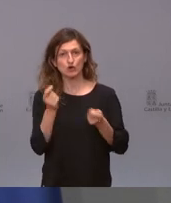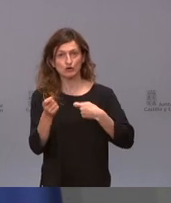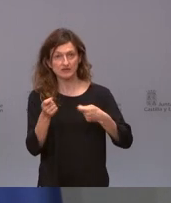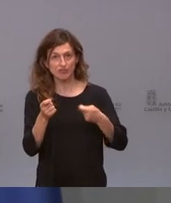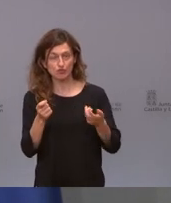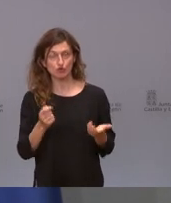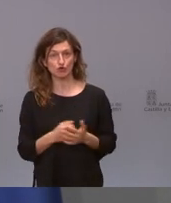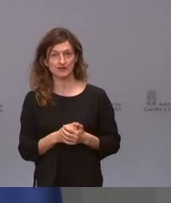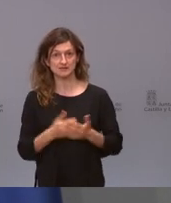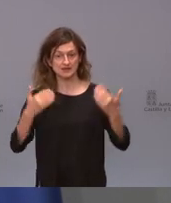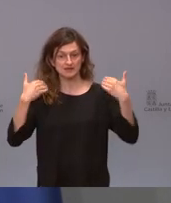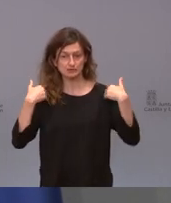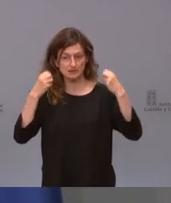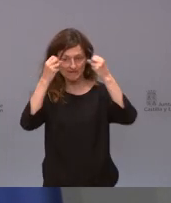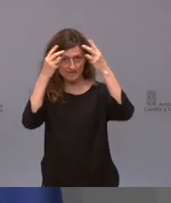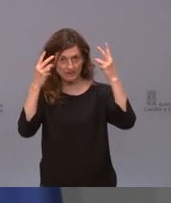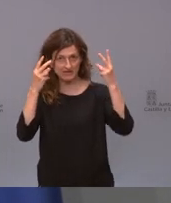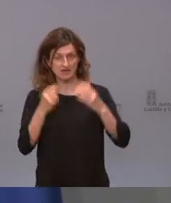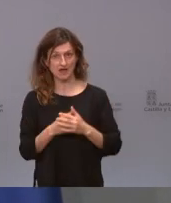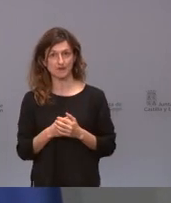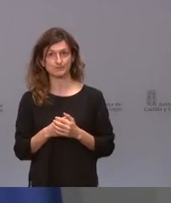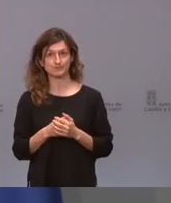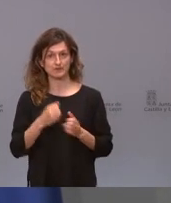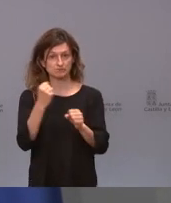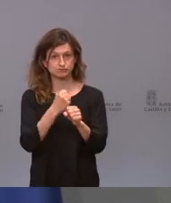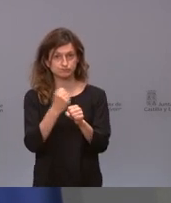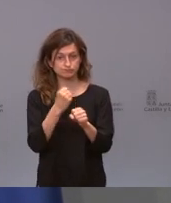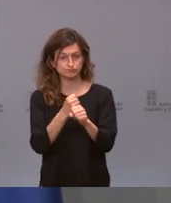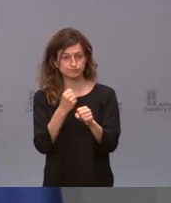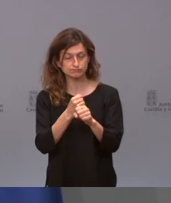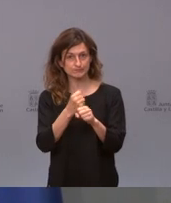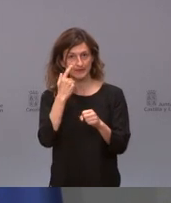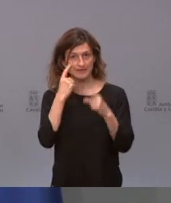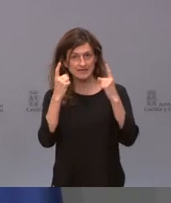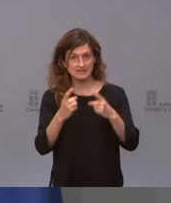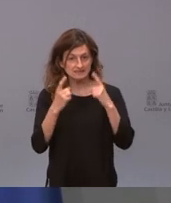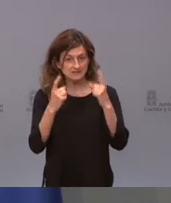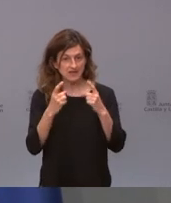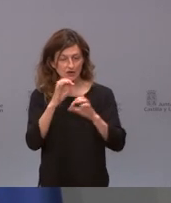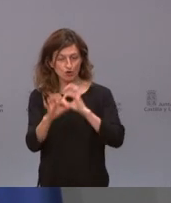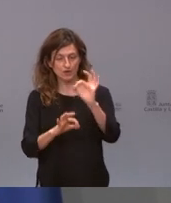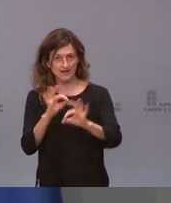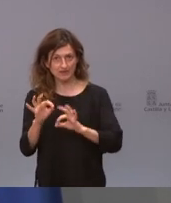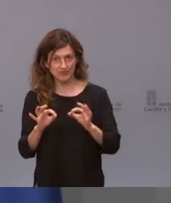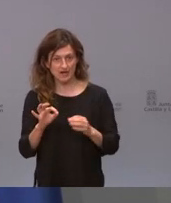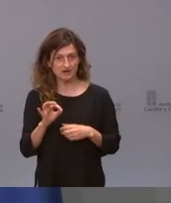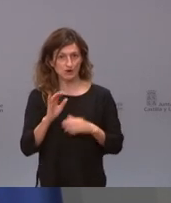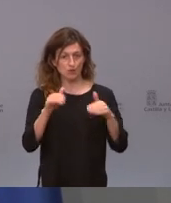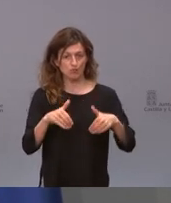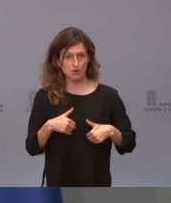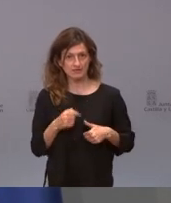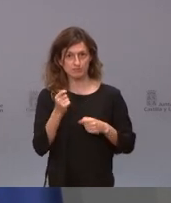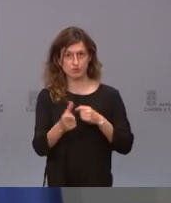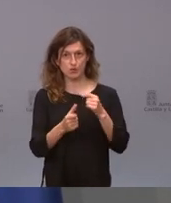responsables de enfermería que están trabajando para intentar organizar la vuelta a la